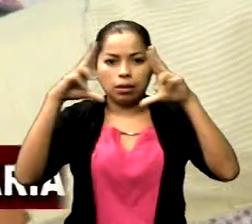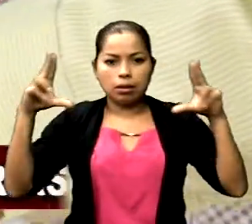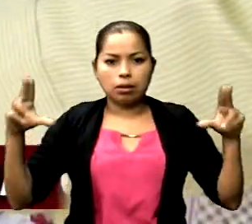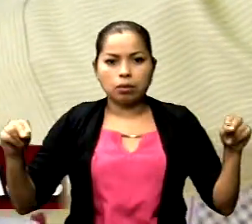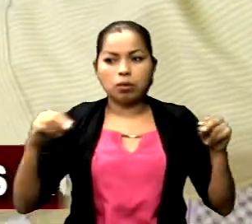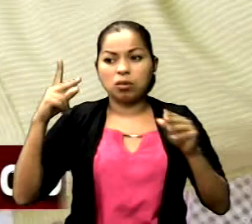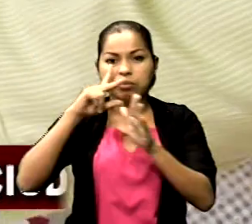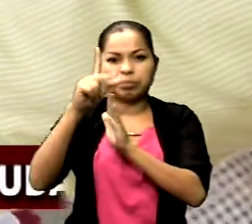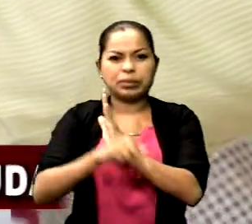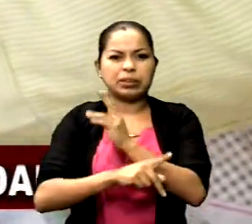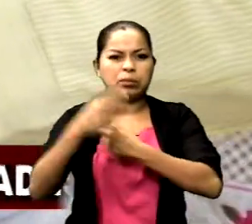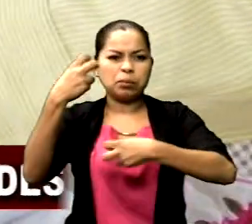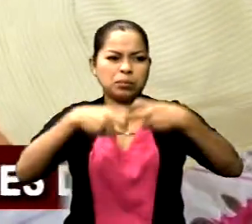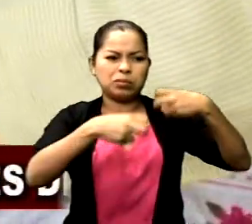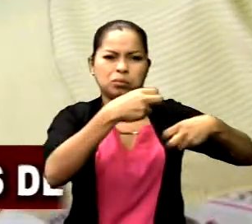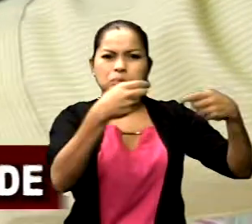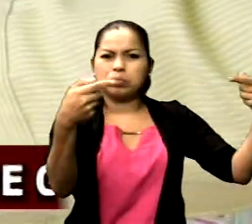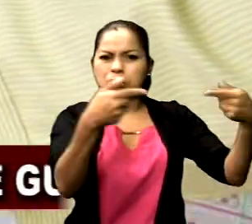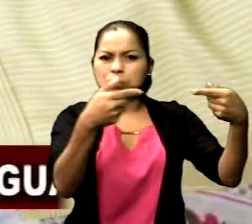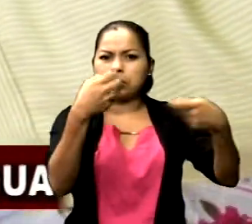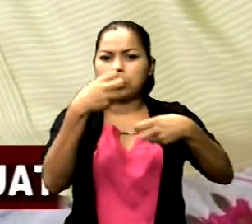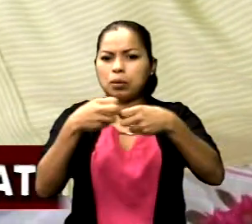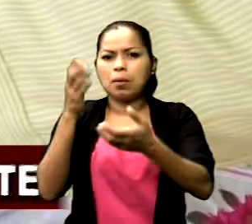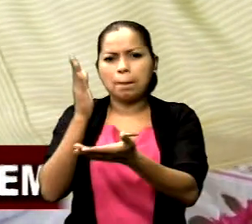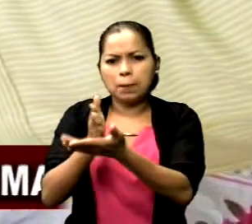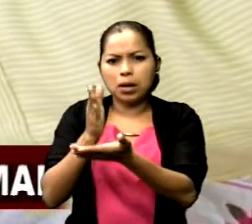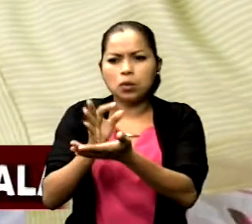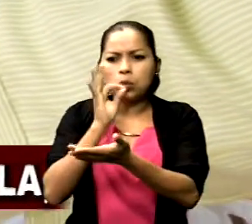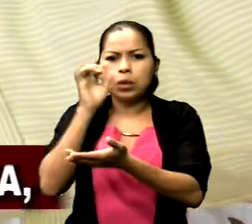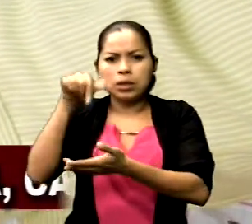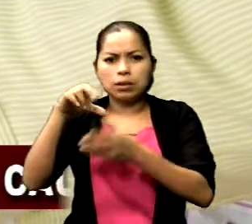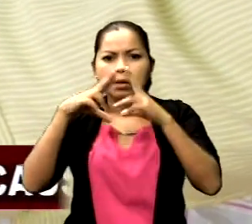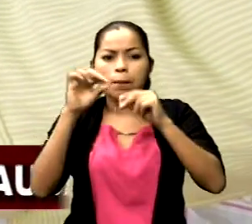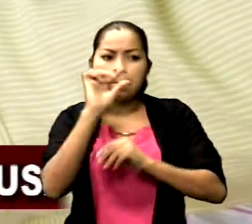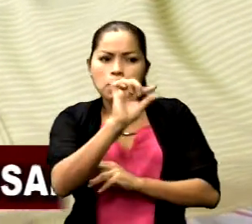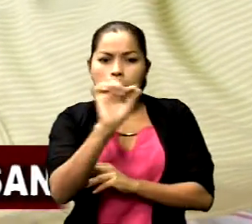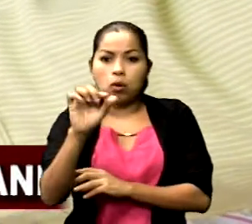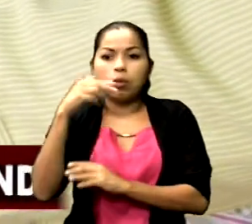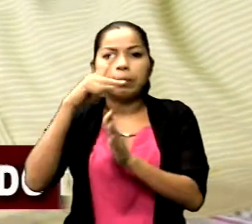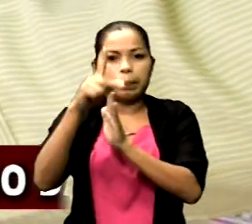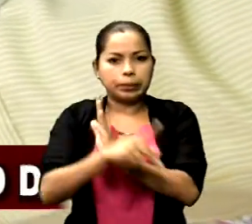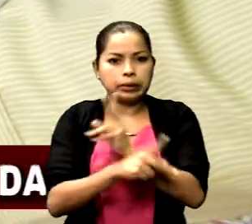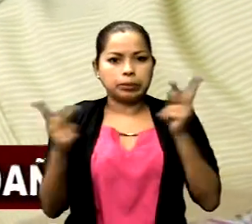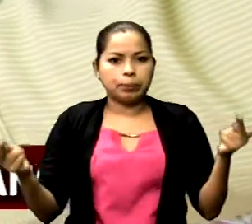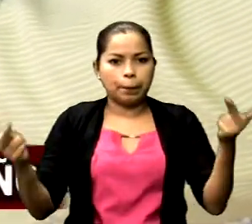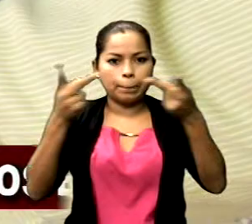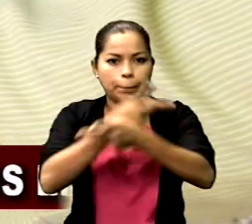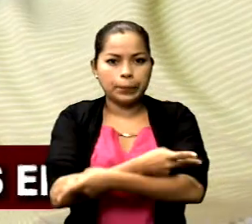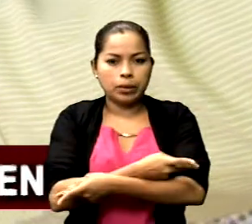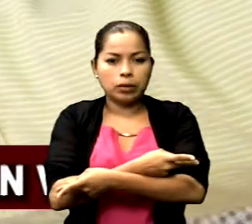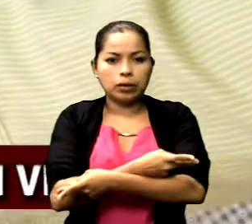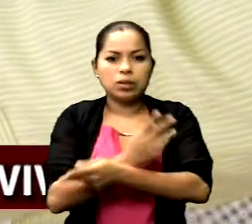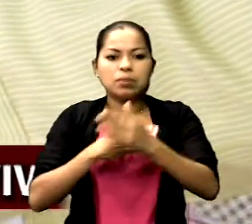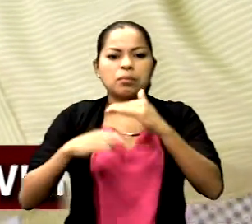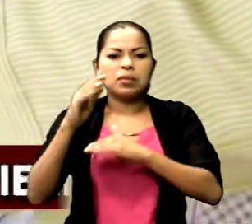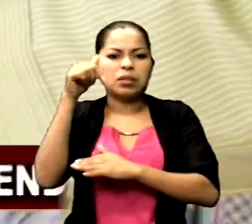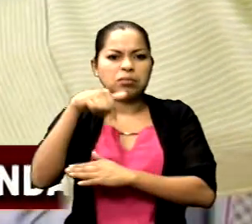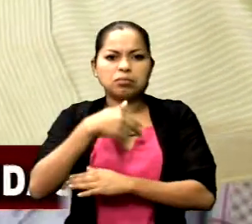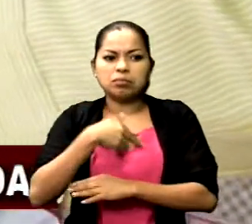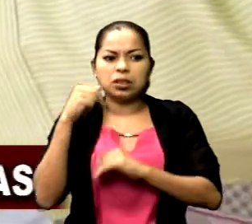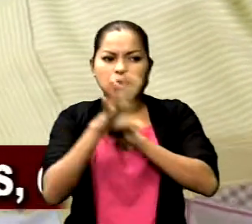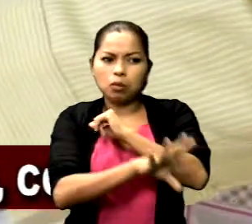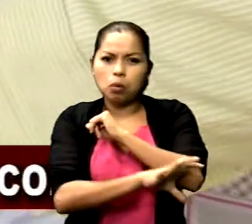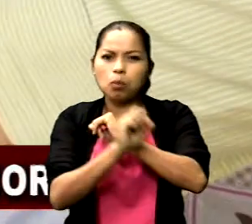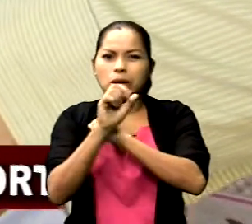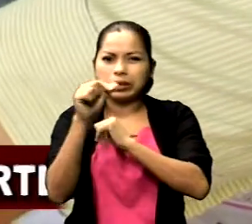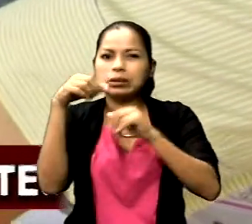otros países. Aquí hay sus pandillas, pero no como otros países. Lo que más se dan pues son